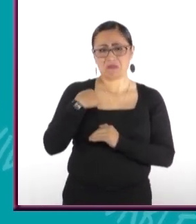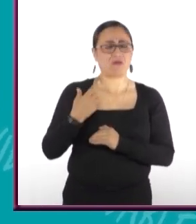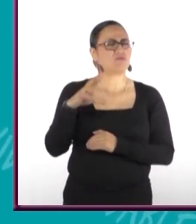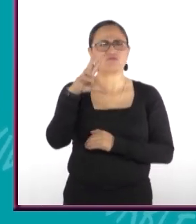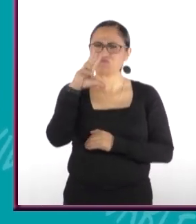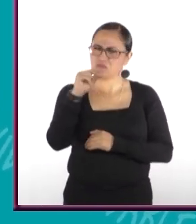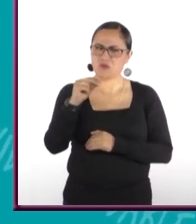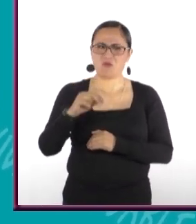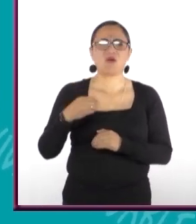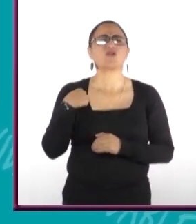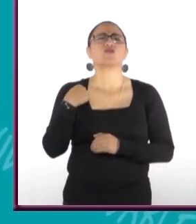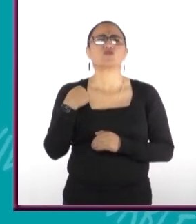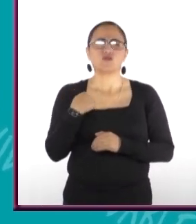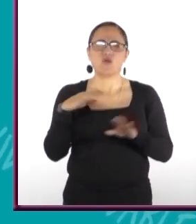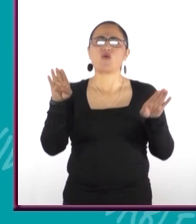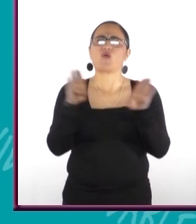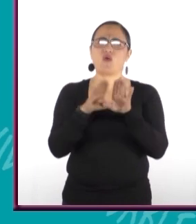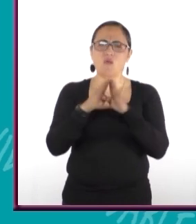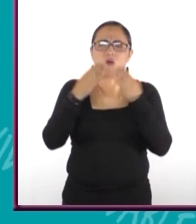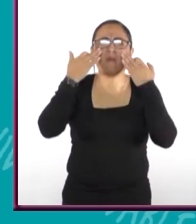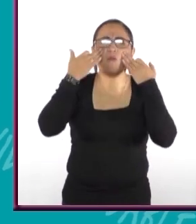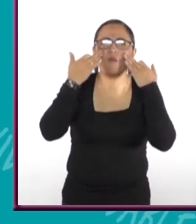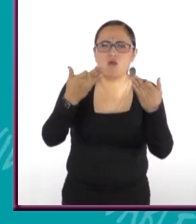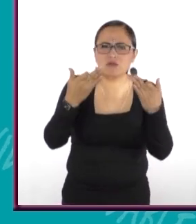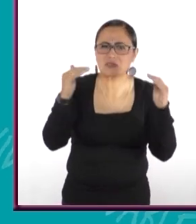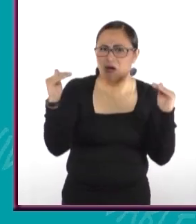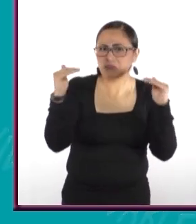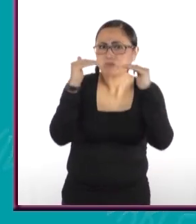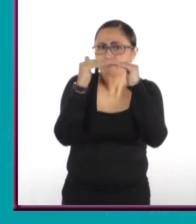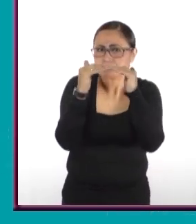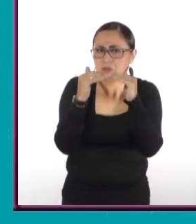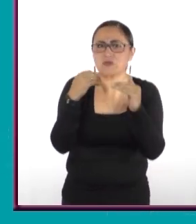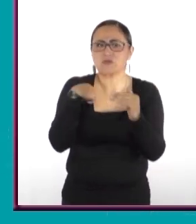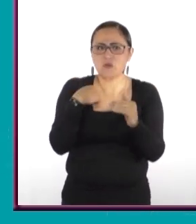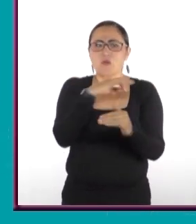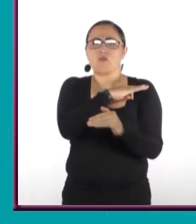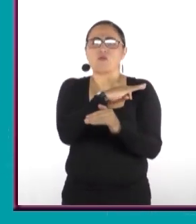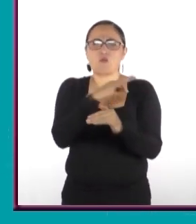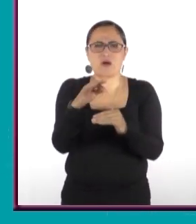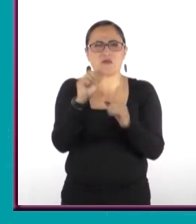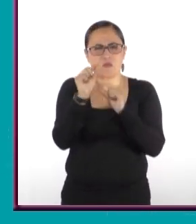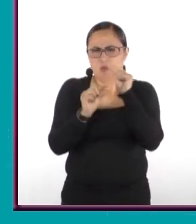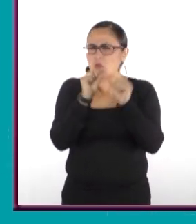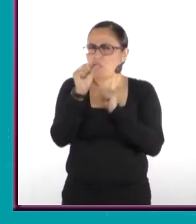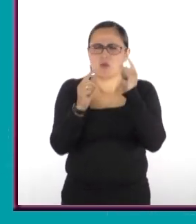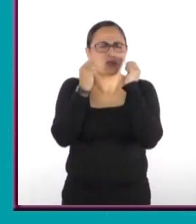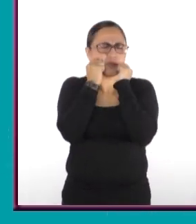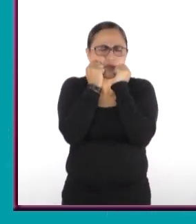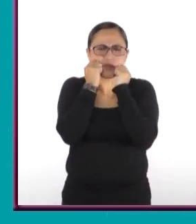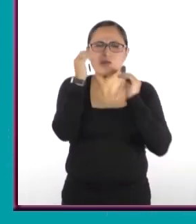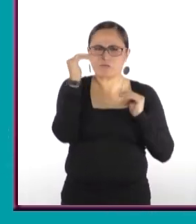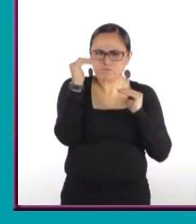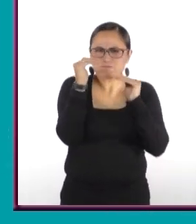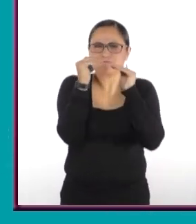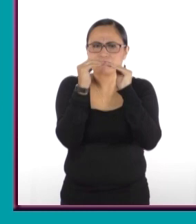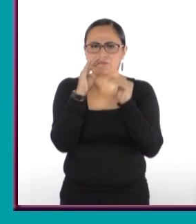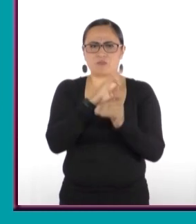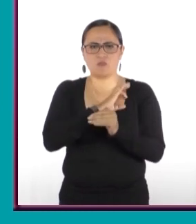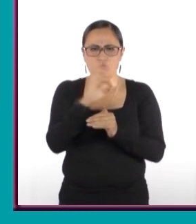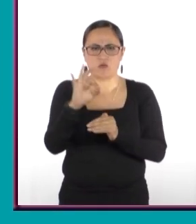repite, ¿dónde está la evidencia para pensar así? Lograré comprenderlo a mi propio ritmo.